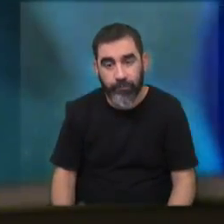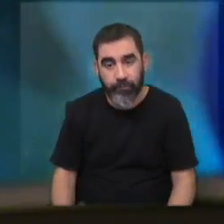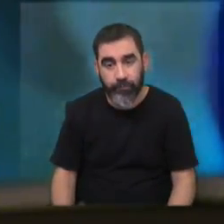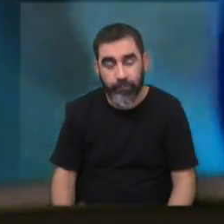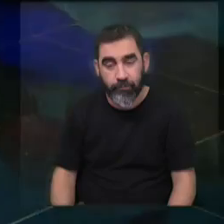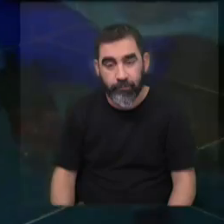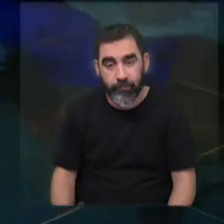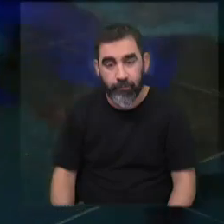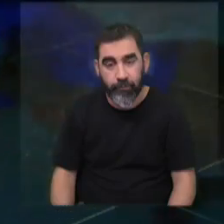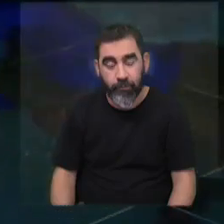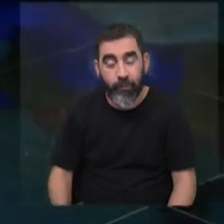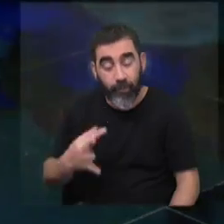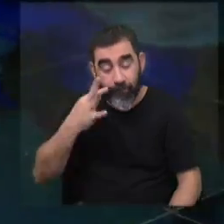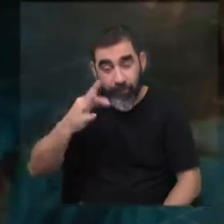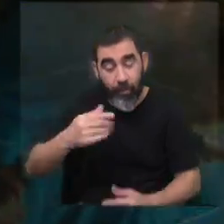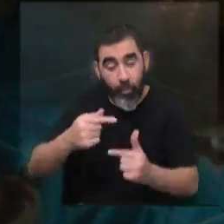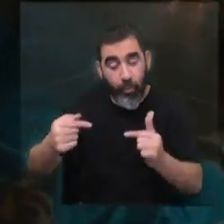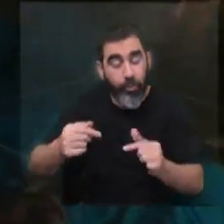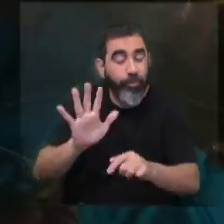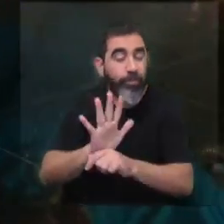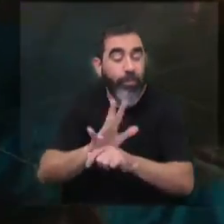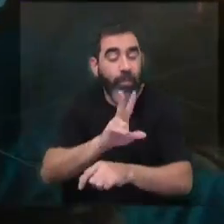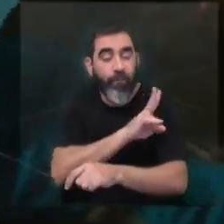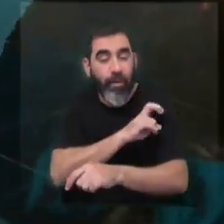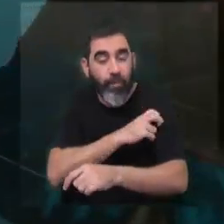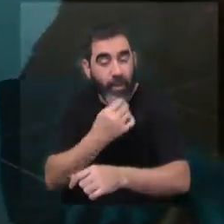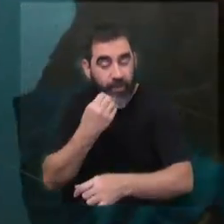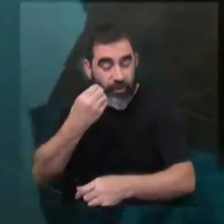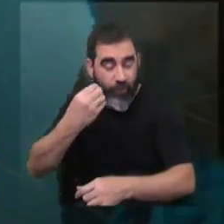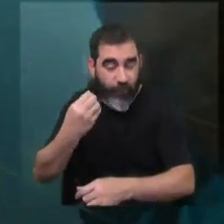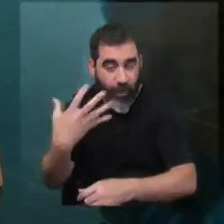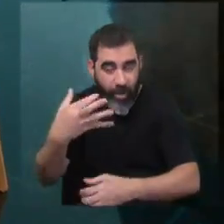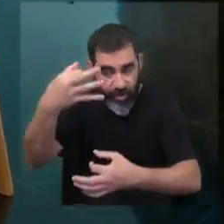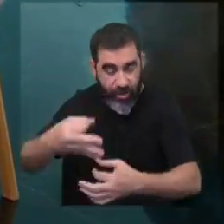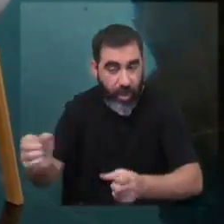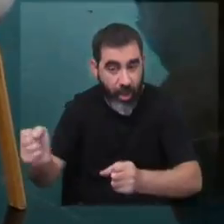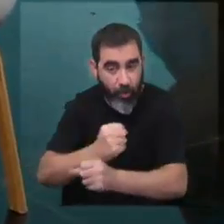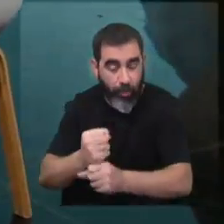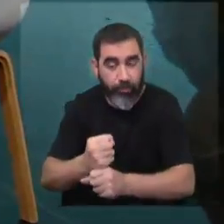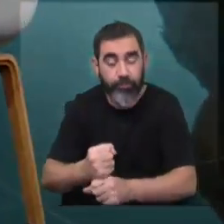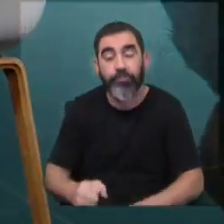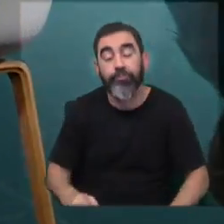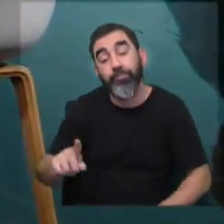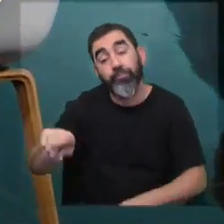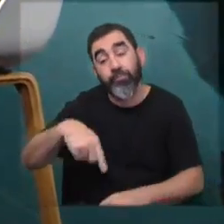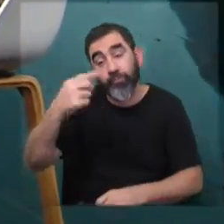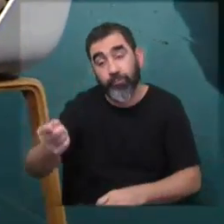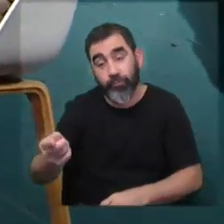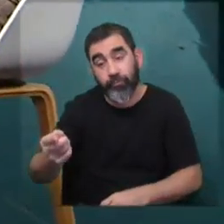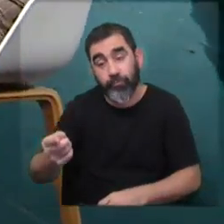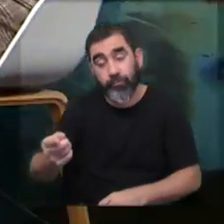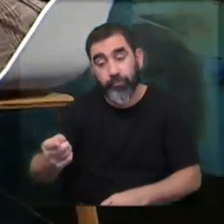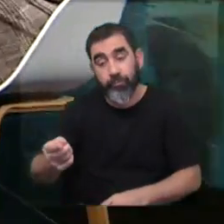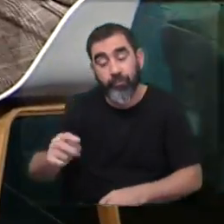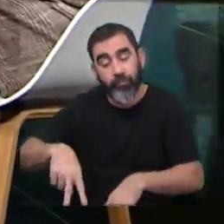para tener un producto farmacéutico validado. Eso es una parte, y por otra parte todo